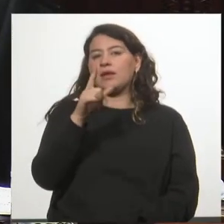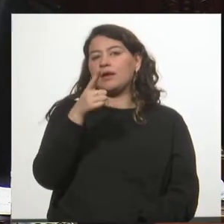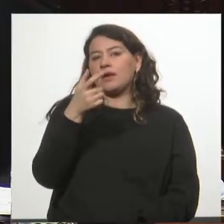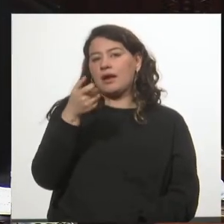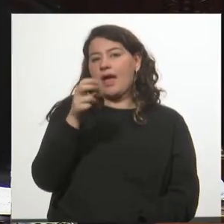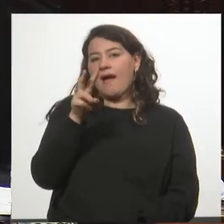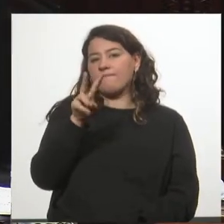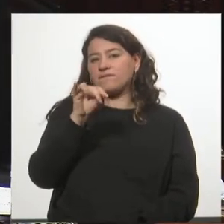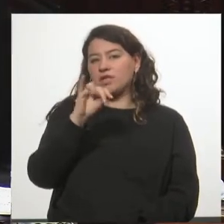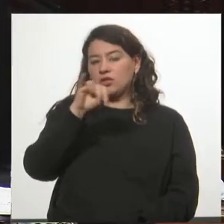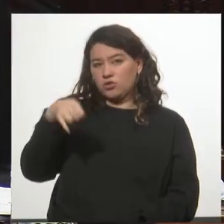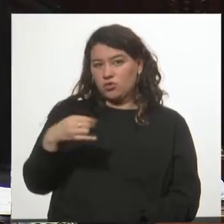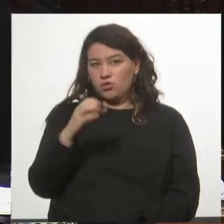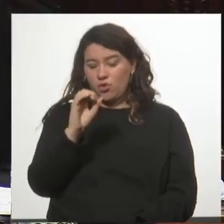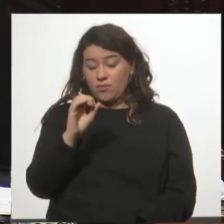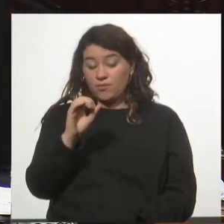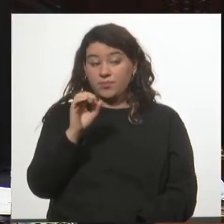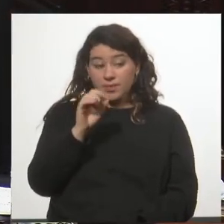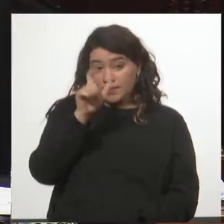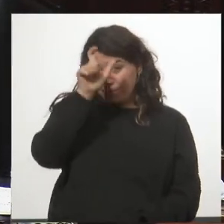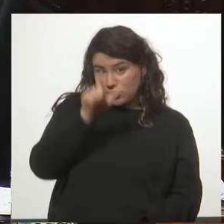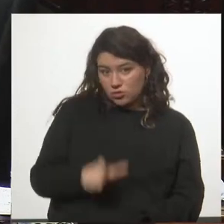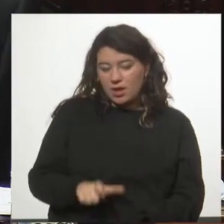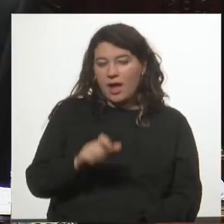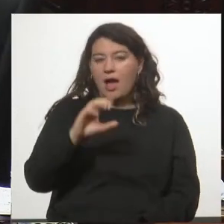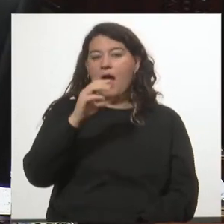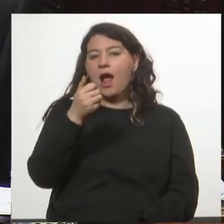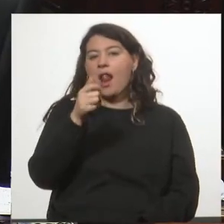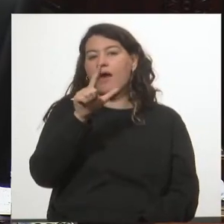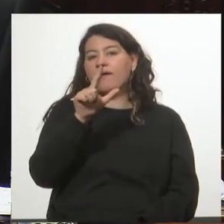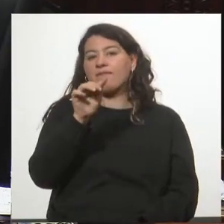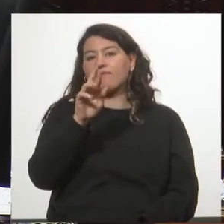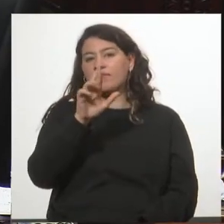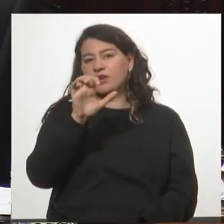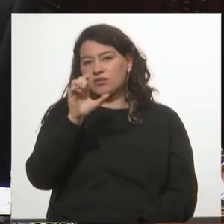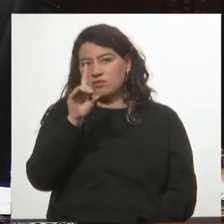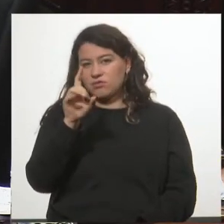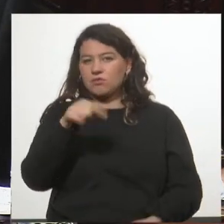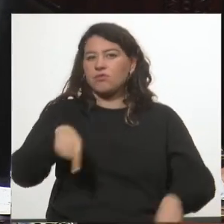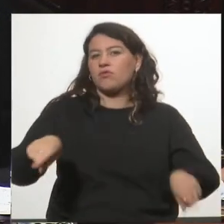teniente alfredo clavijo claro que sueño